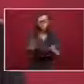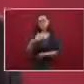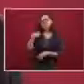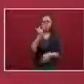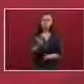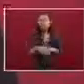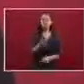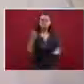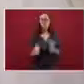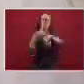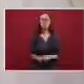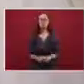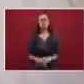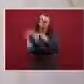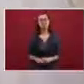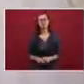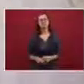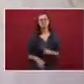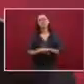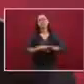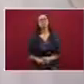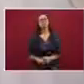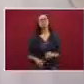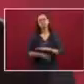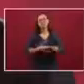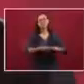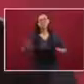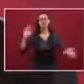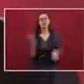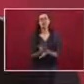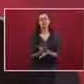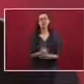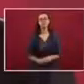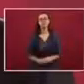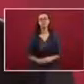Una eternidad más tarde. No, no.